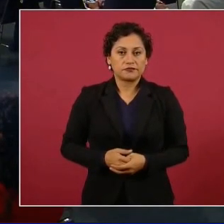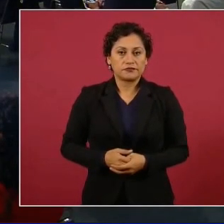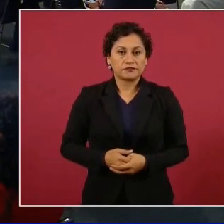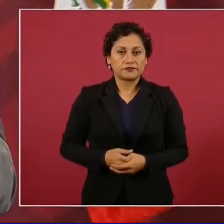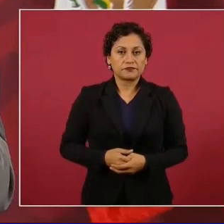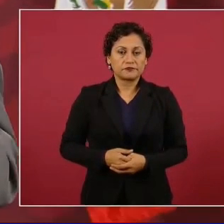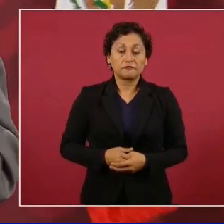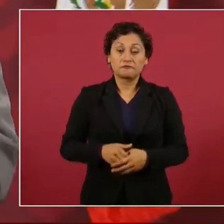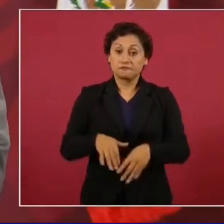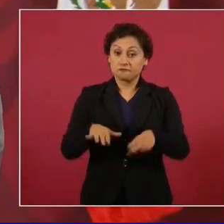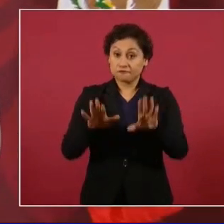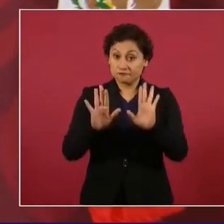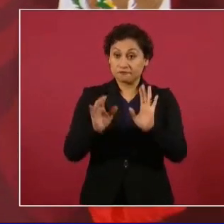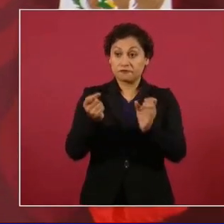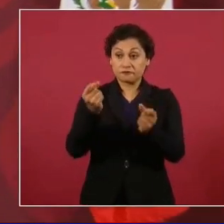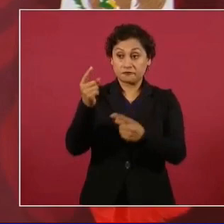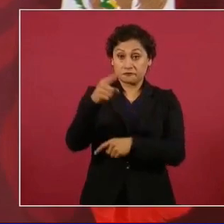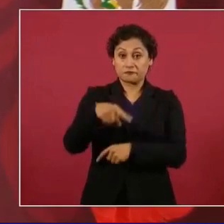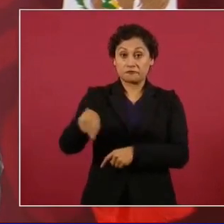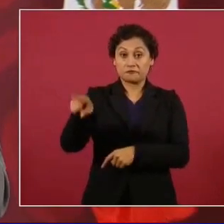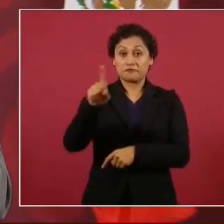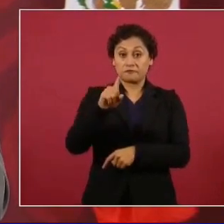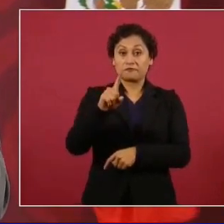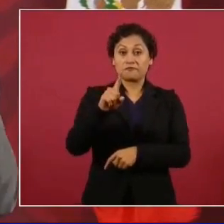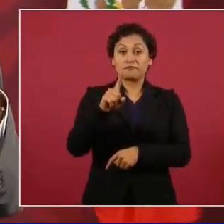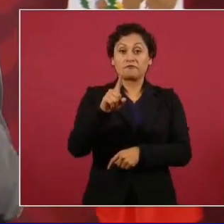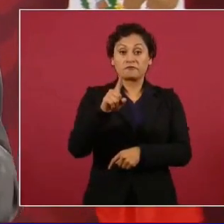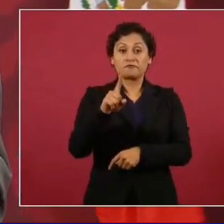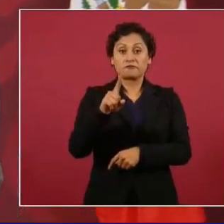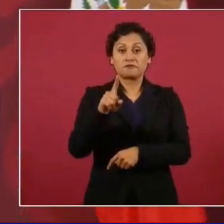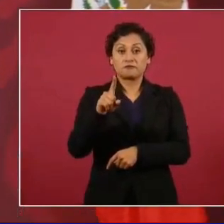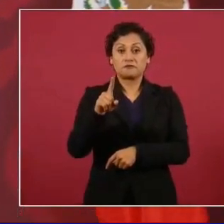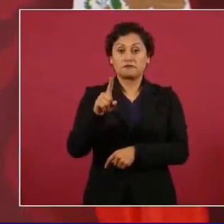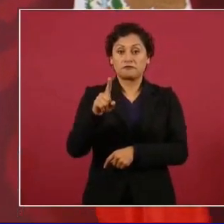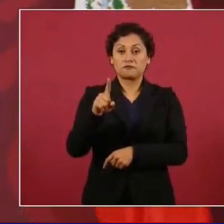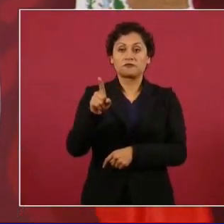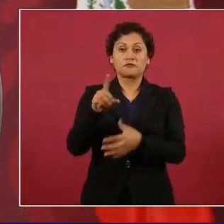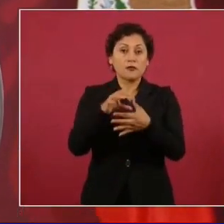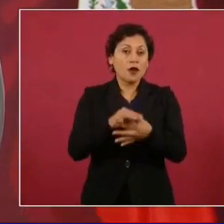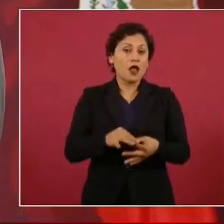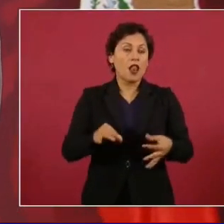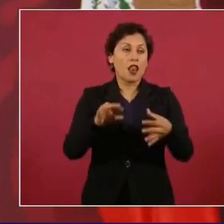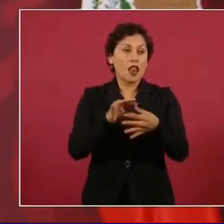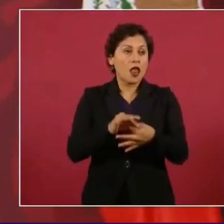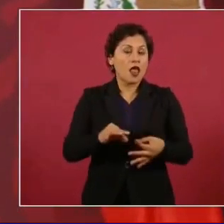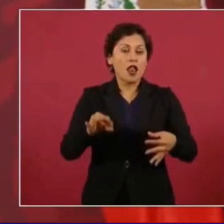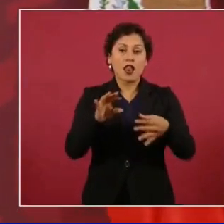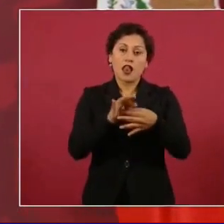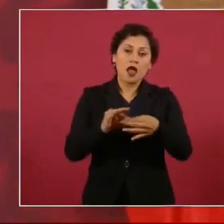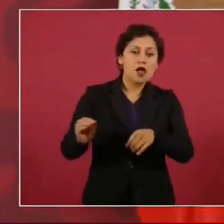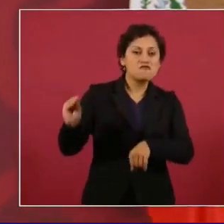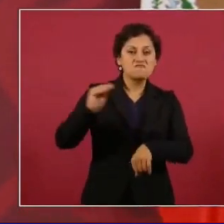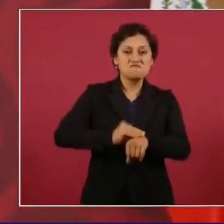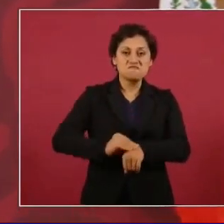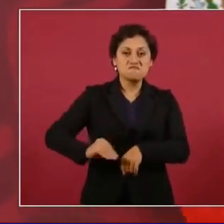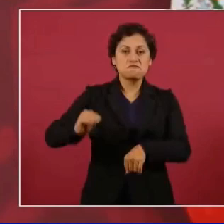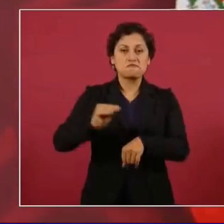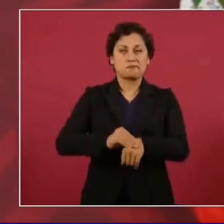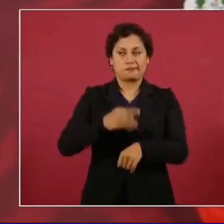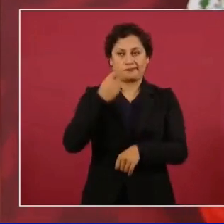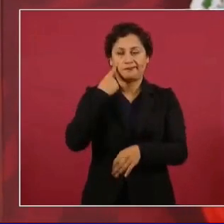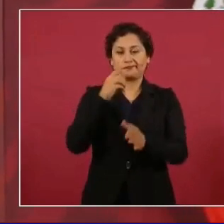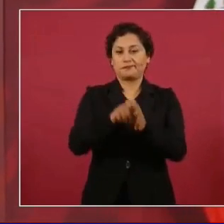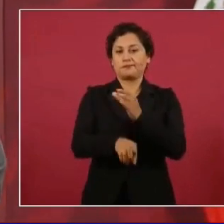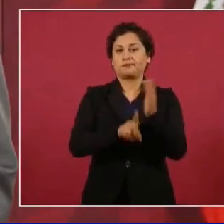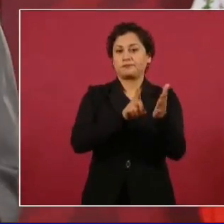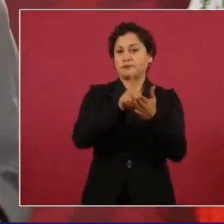en algunos casos con toda la justificación: derechos humanos,